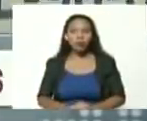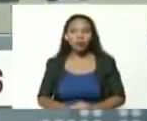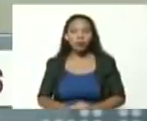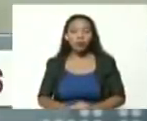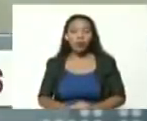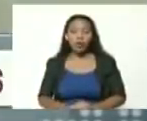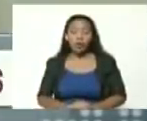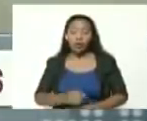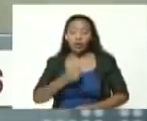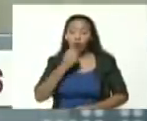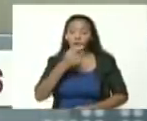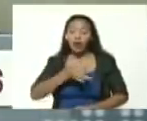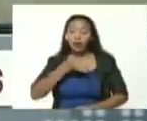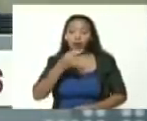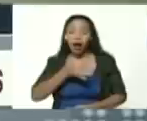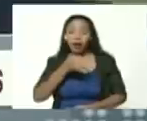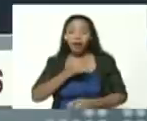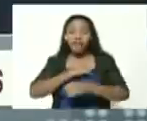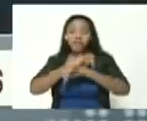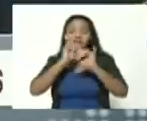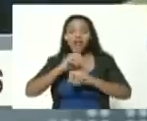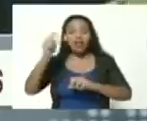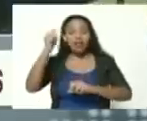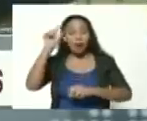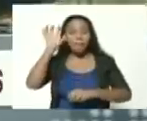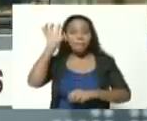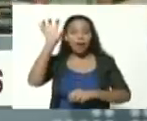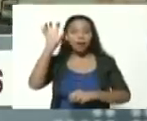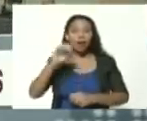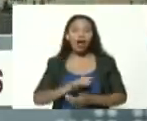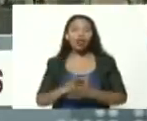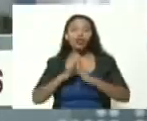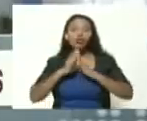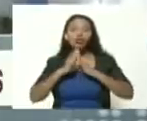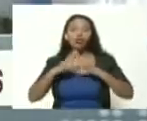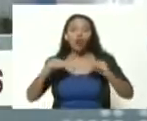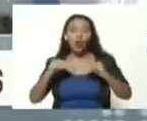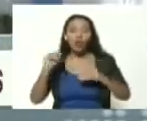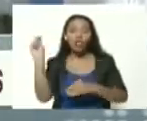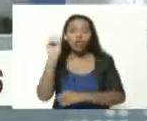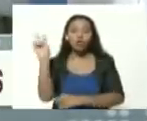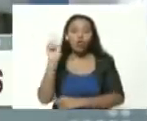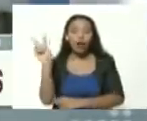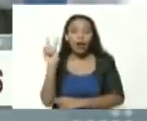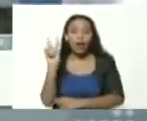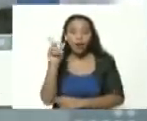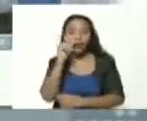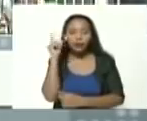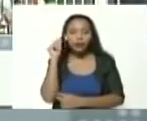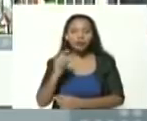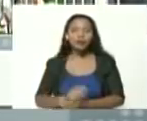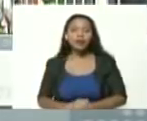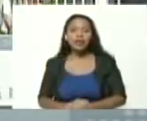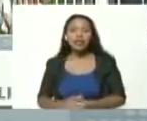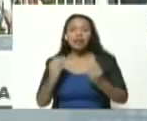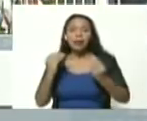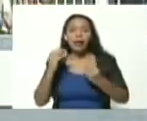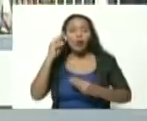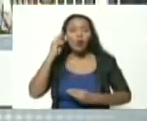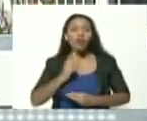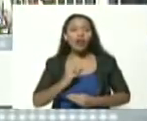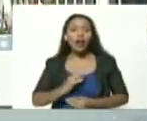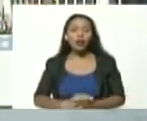Bueno, muy buenas tardes. Feliz Día de la Patria para todos los venezolanos, venezolanas, para los